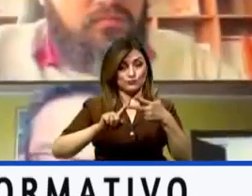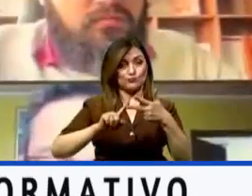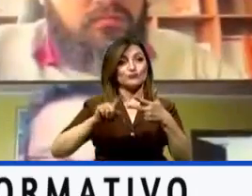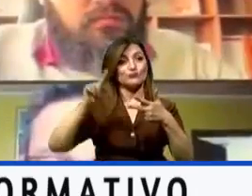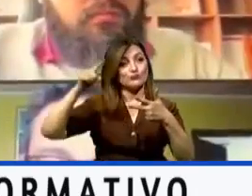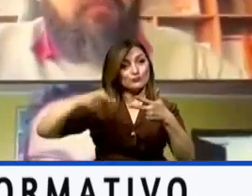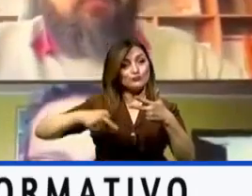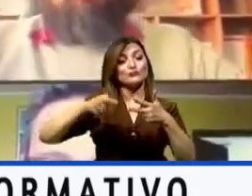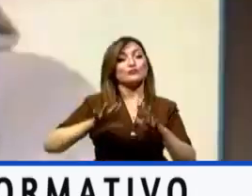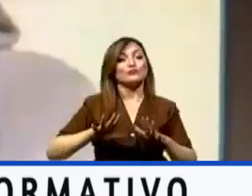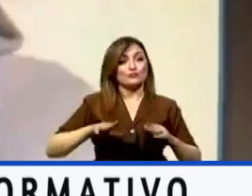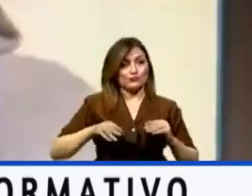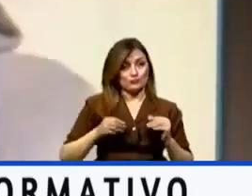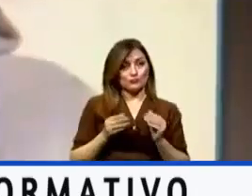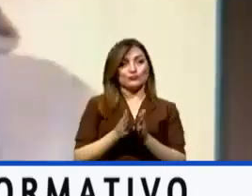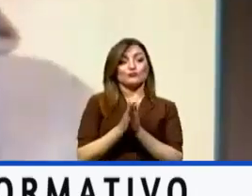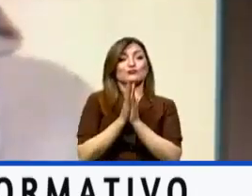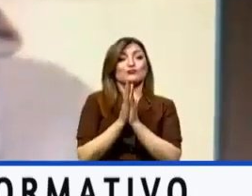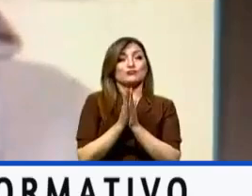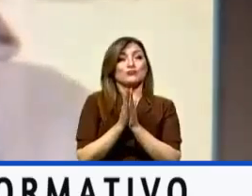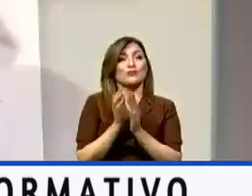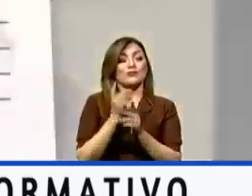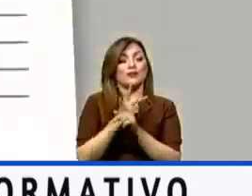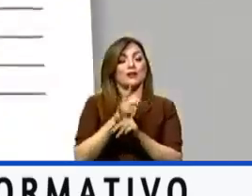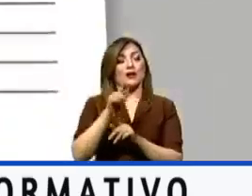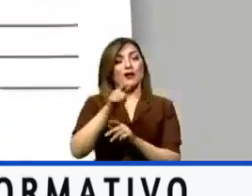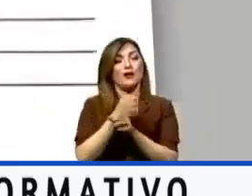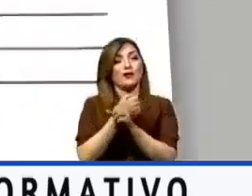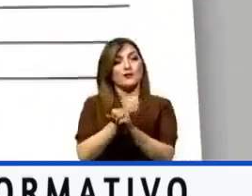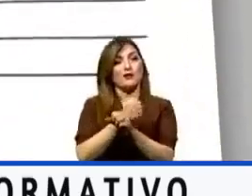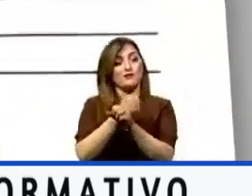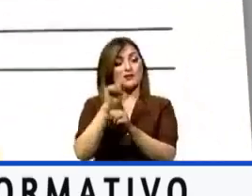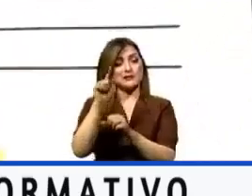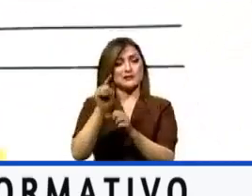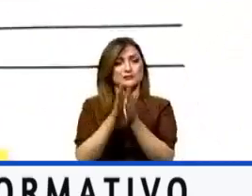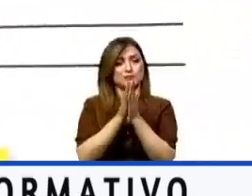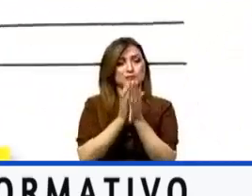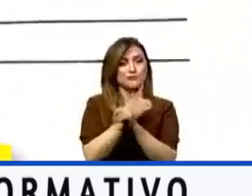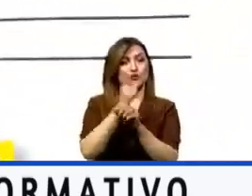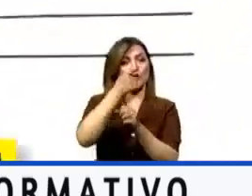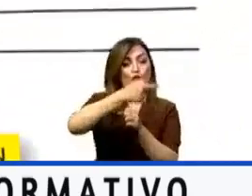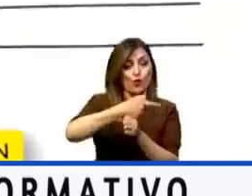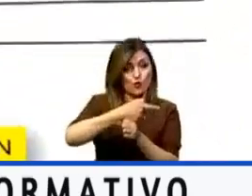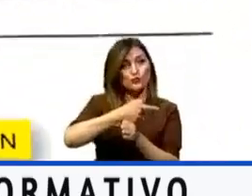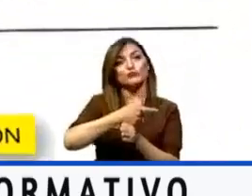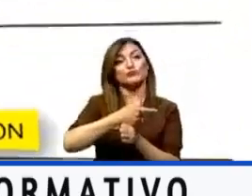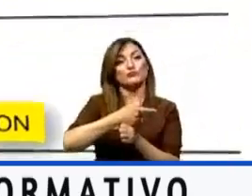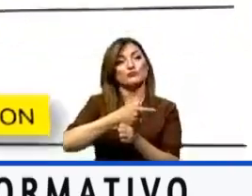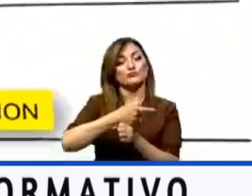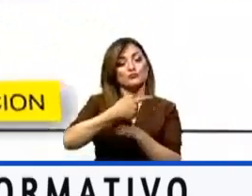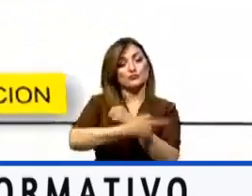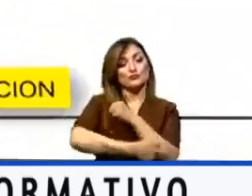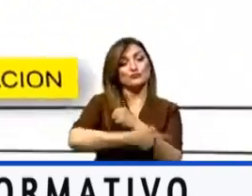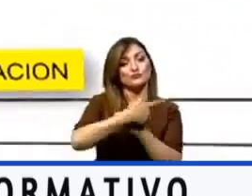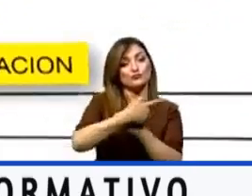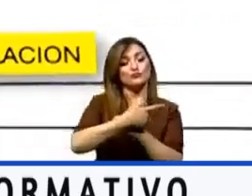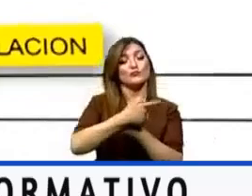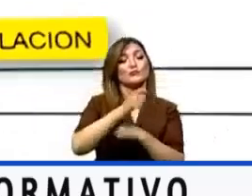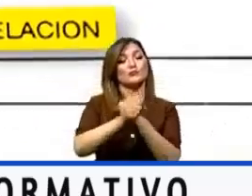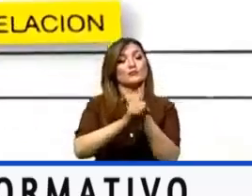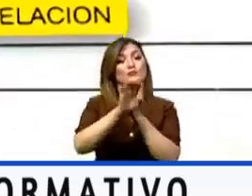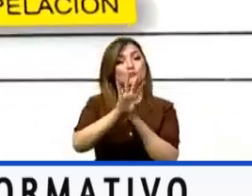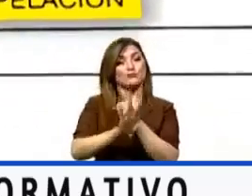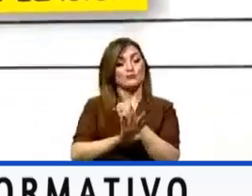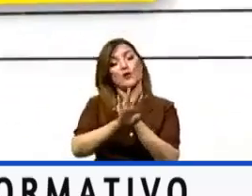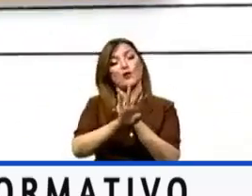de apelación presentado por la defensa de Daniel Salcedo y ordenó la revocatoria de la sentencia condenatoria de 4 años de privación de libertad por